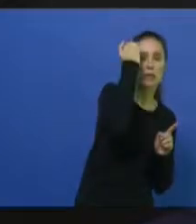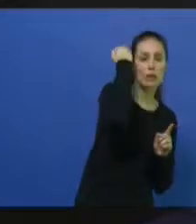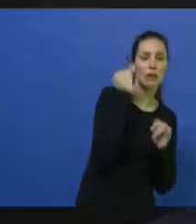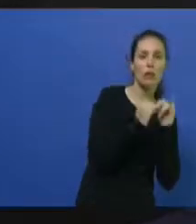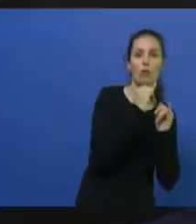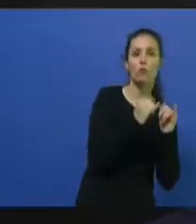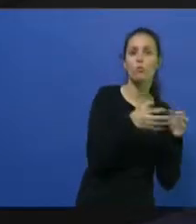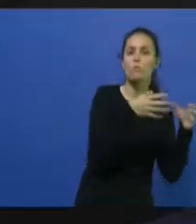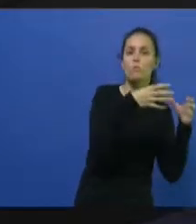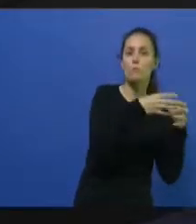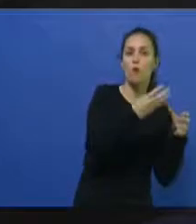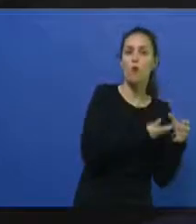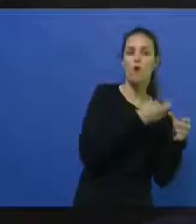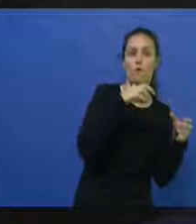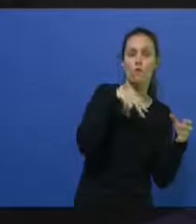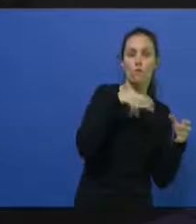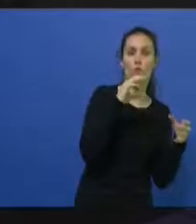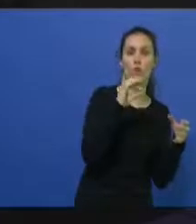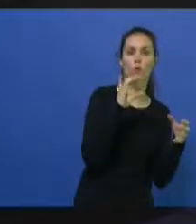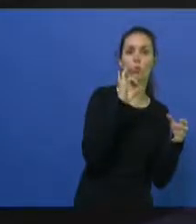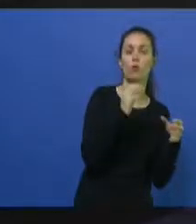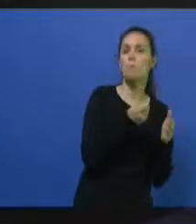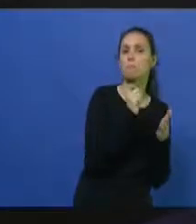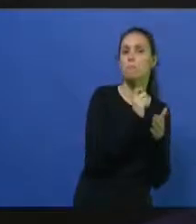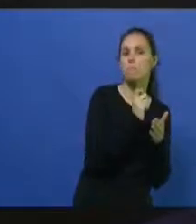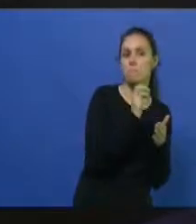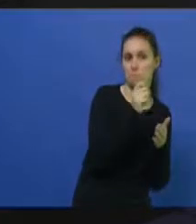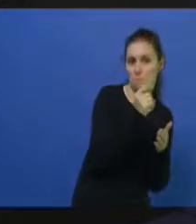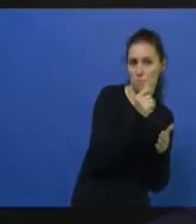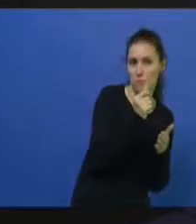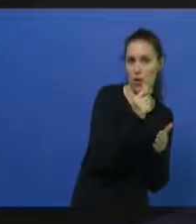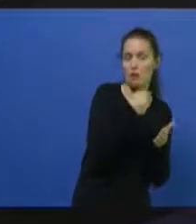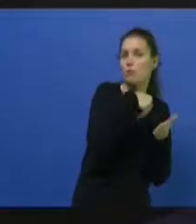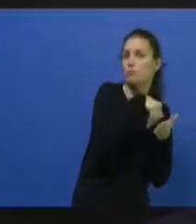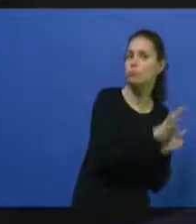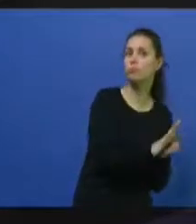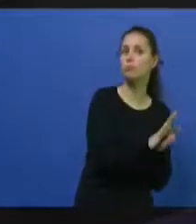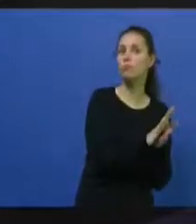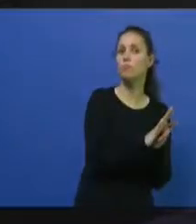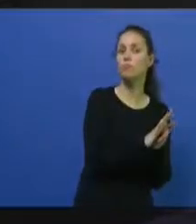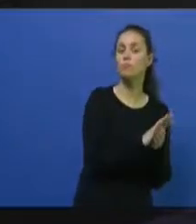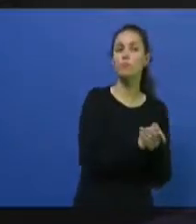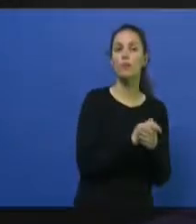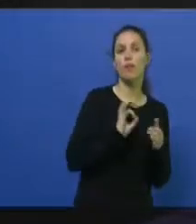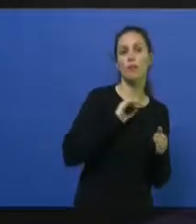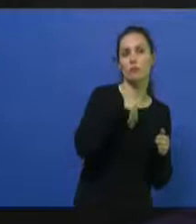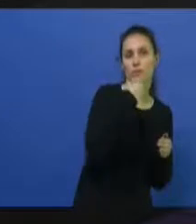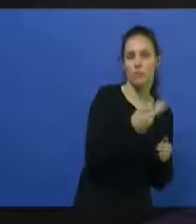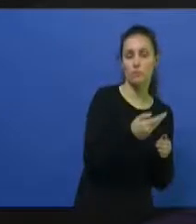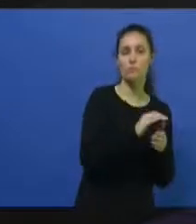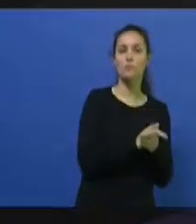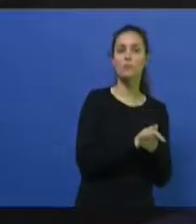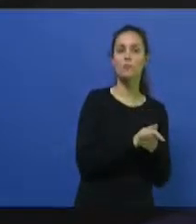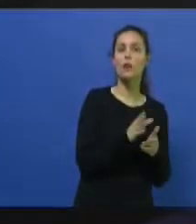este fondo desapareciera, ellos lo estimaban que podía ser de cara al año que viene. Pero a ellos les ha molestado mucho, primero que sea